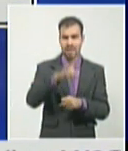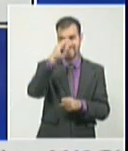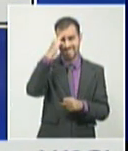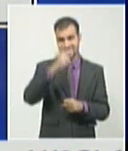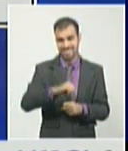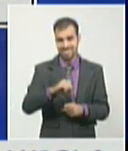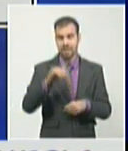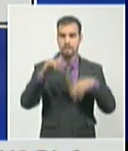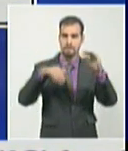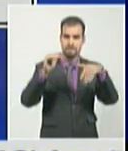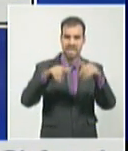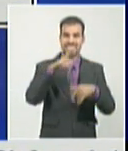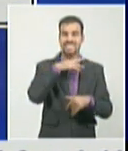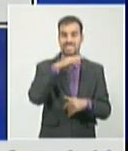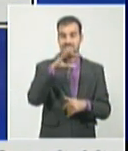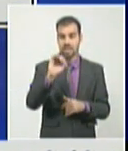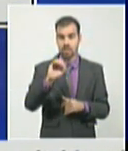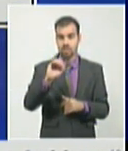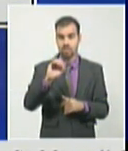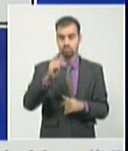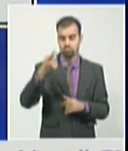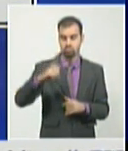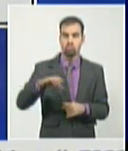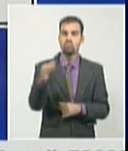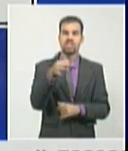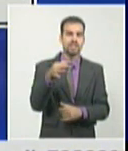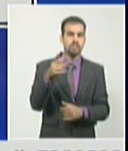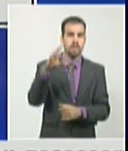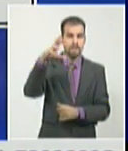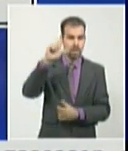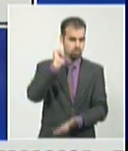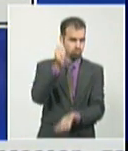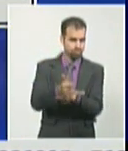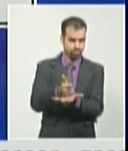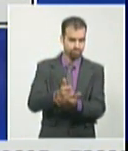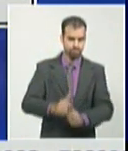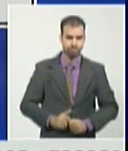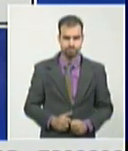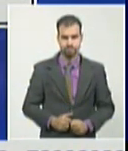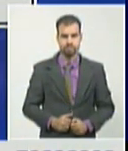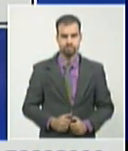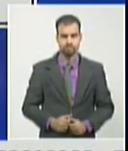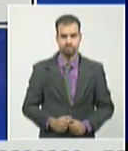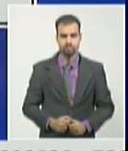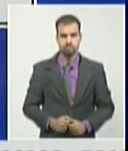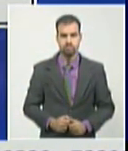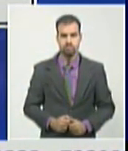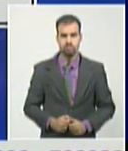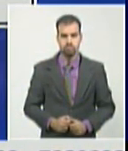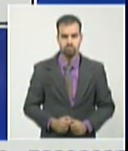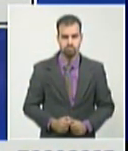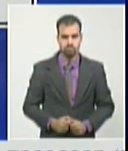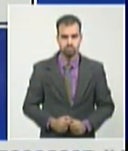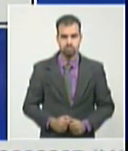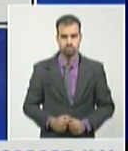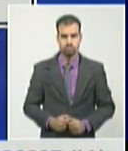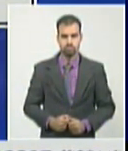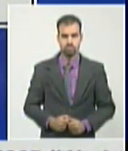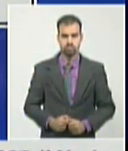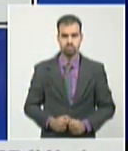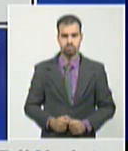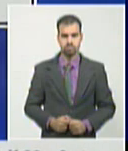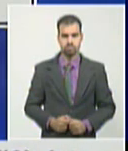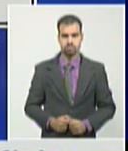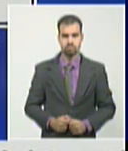y el municipio pinar del río encuentro a los municipios que han aportado el